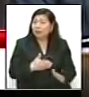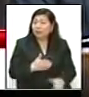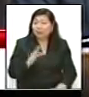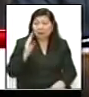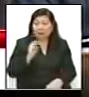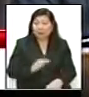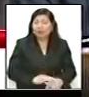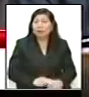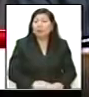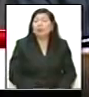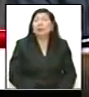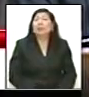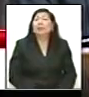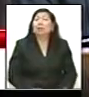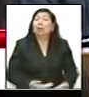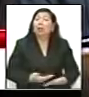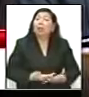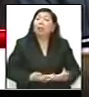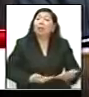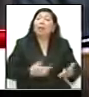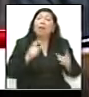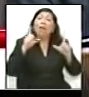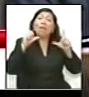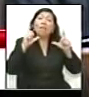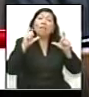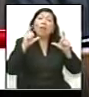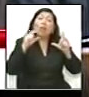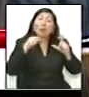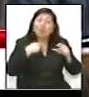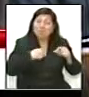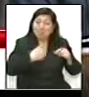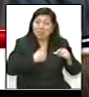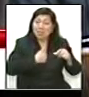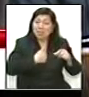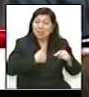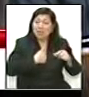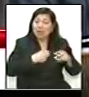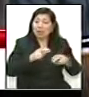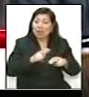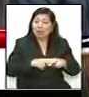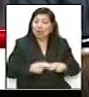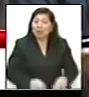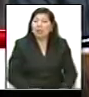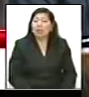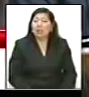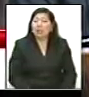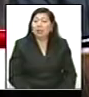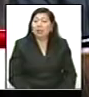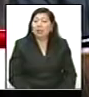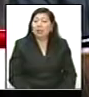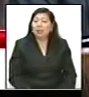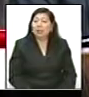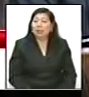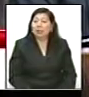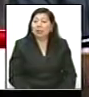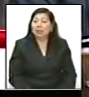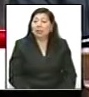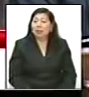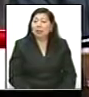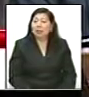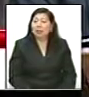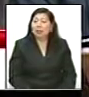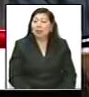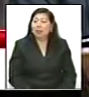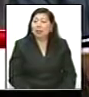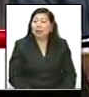general Domínguez, donde tenía fotos de Luz Salgado en su curul, me sentaba allá, casualmente donde está el congresista Dagmer, encima en